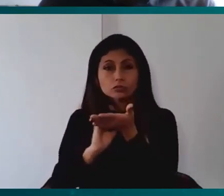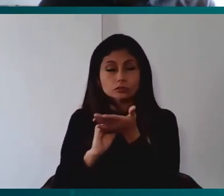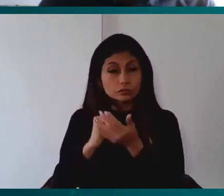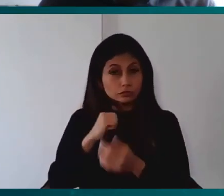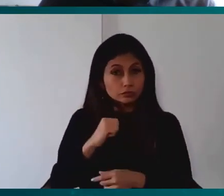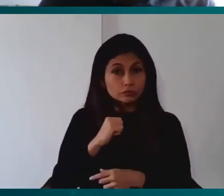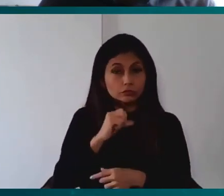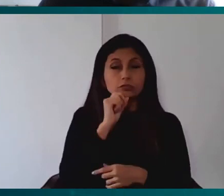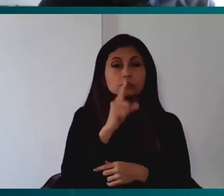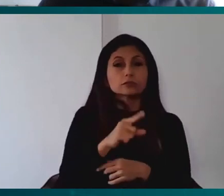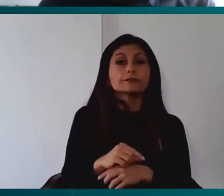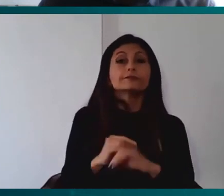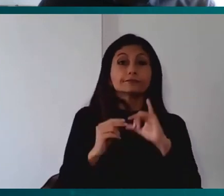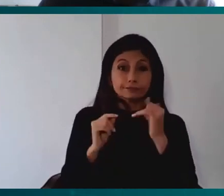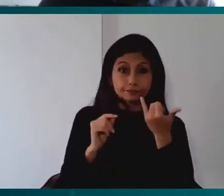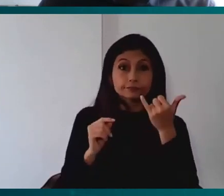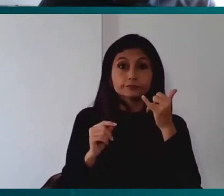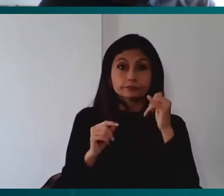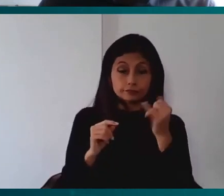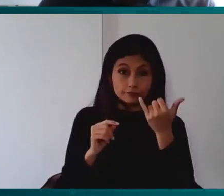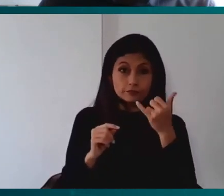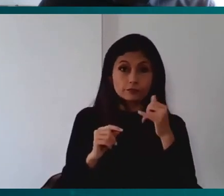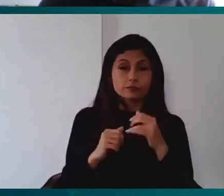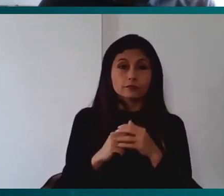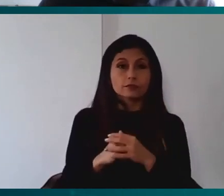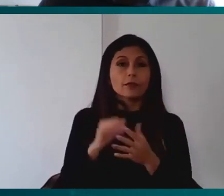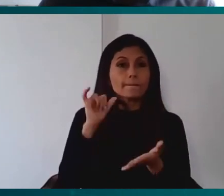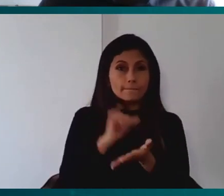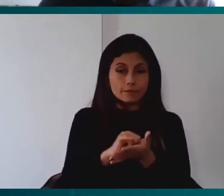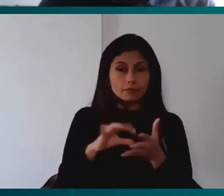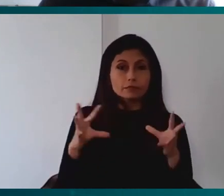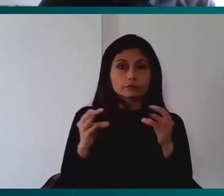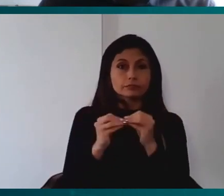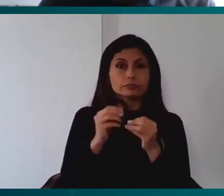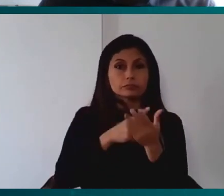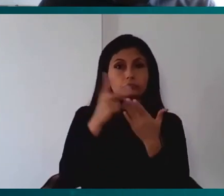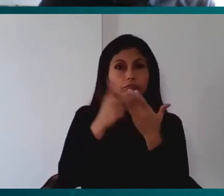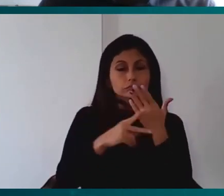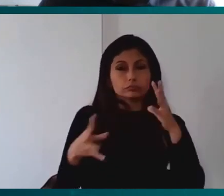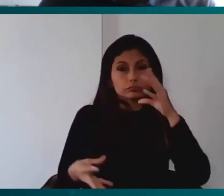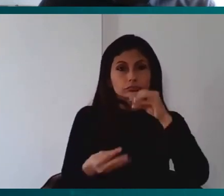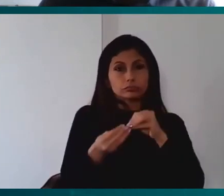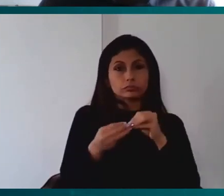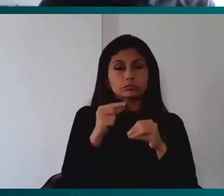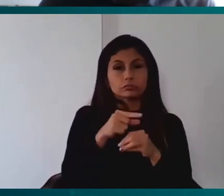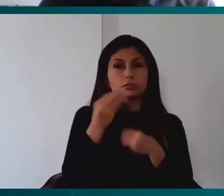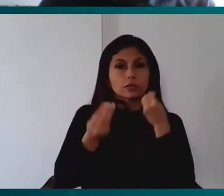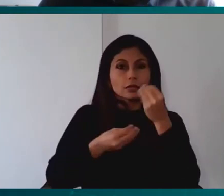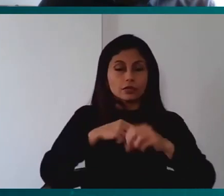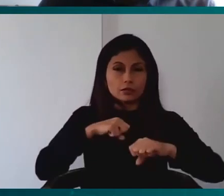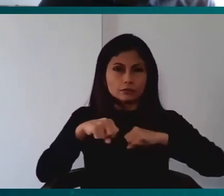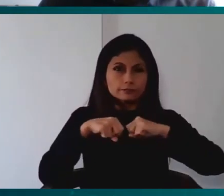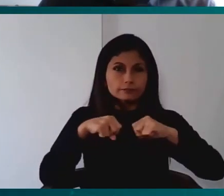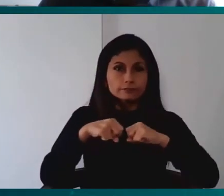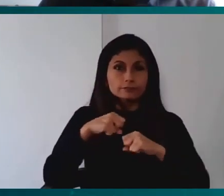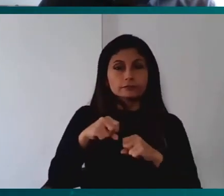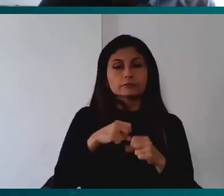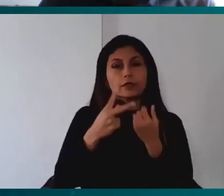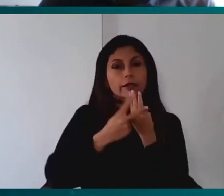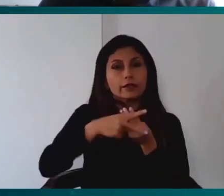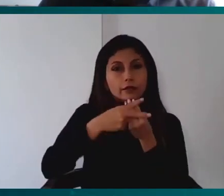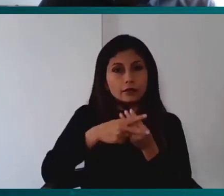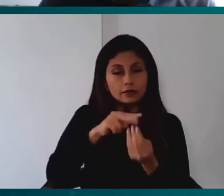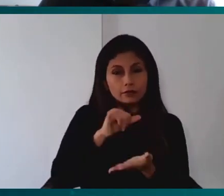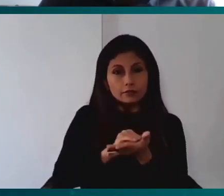Sí, esa es precisamente parte de la potencia de este tipo de